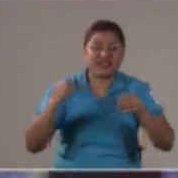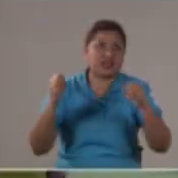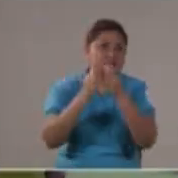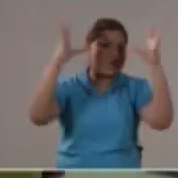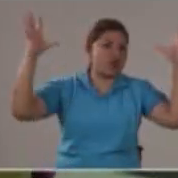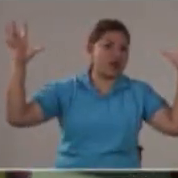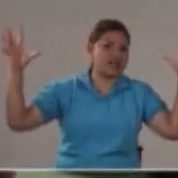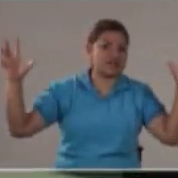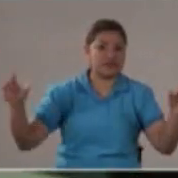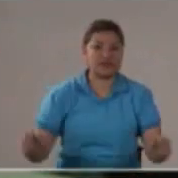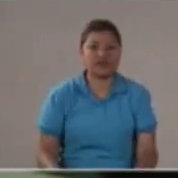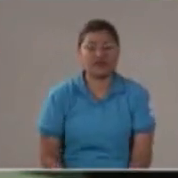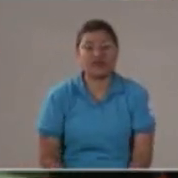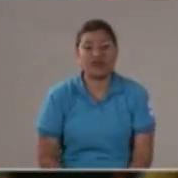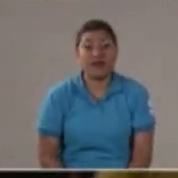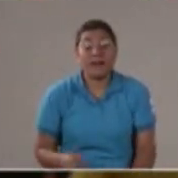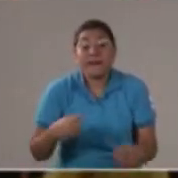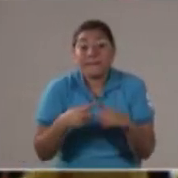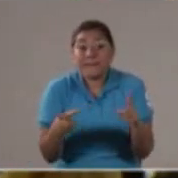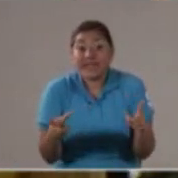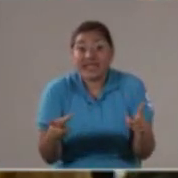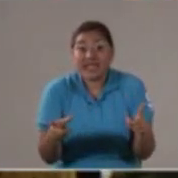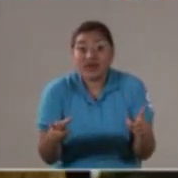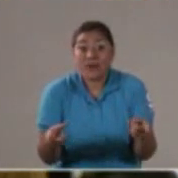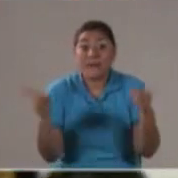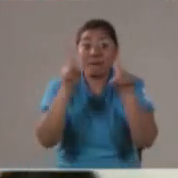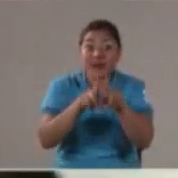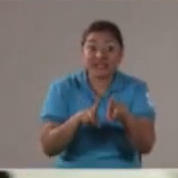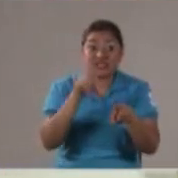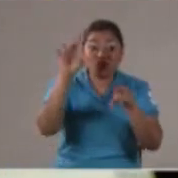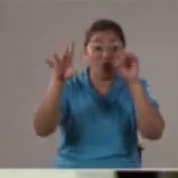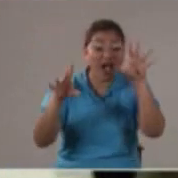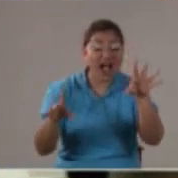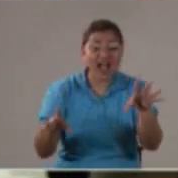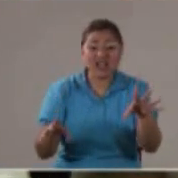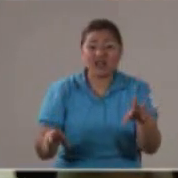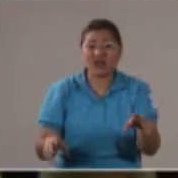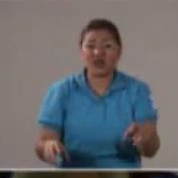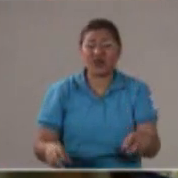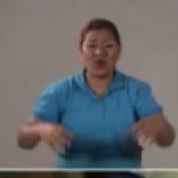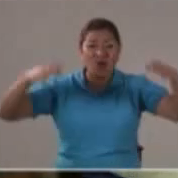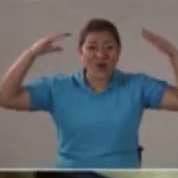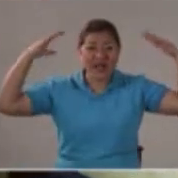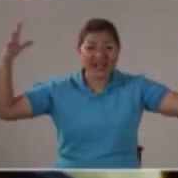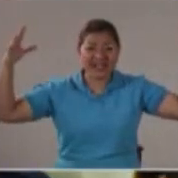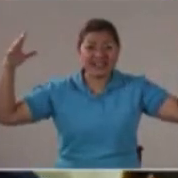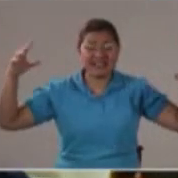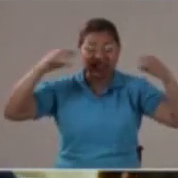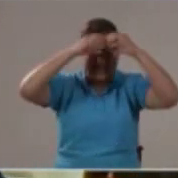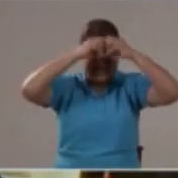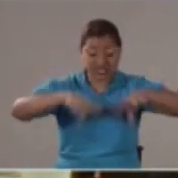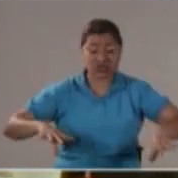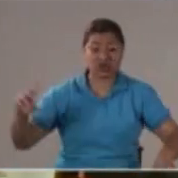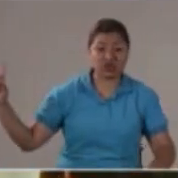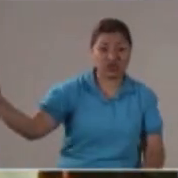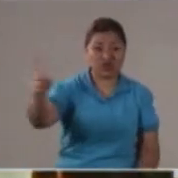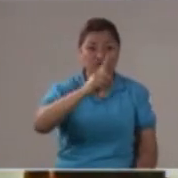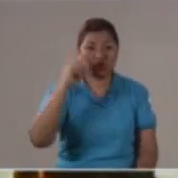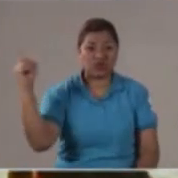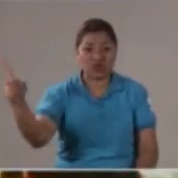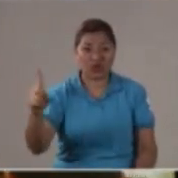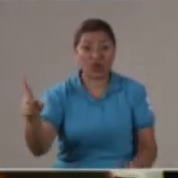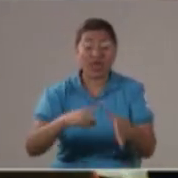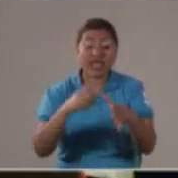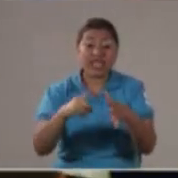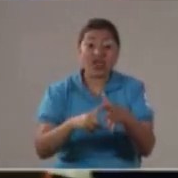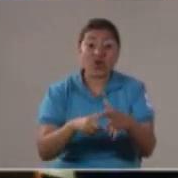sido. Tuvo que haber sucedido un caos sobre la tierra que destruyó todo. Y cuando